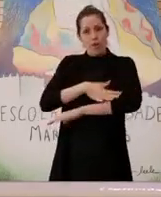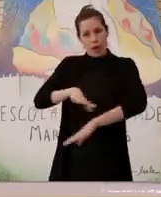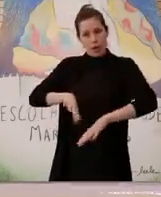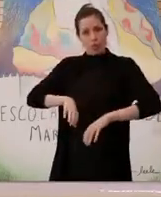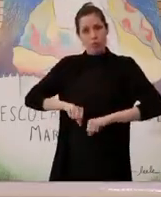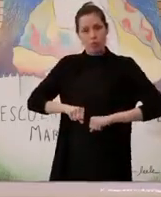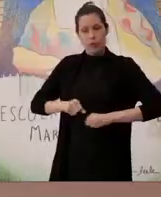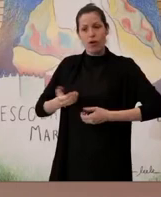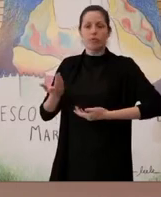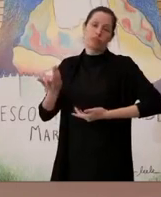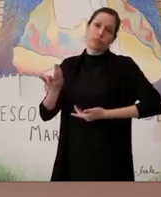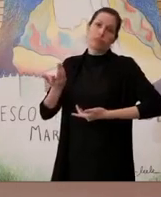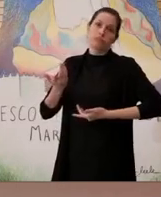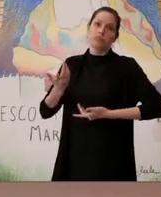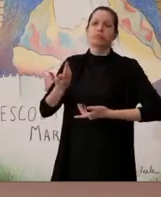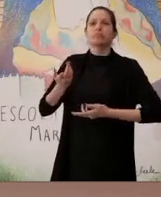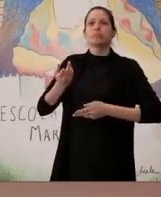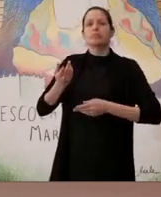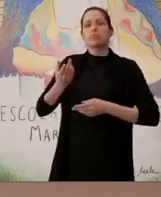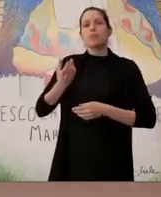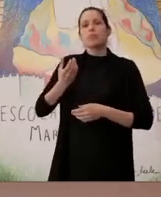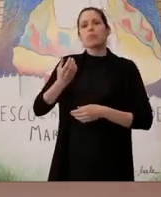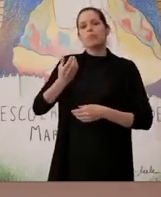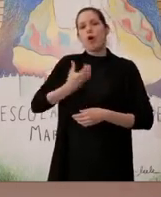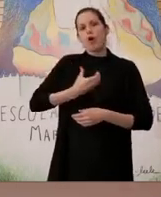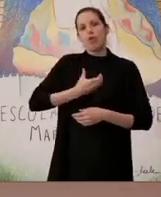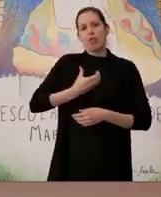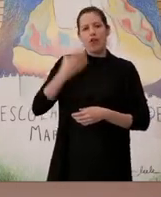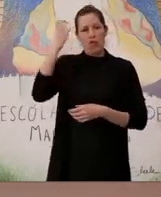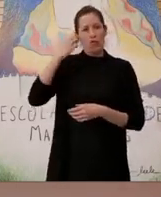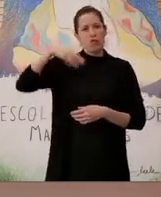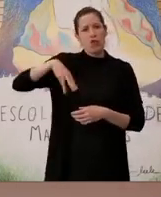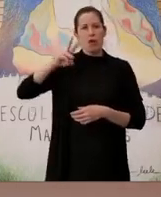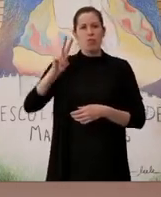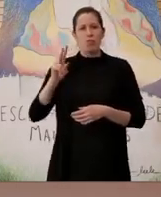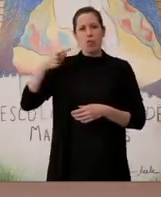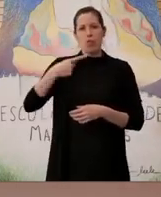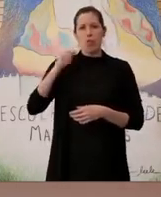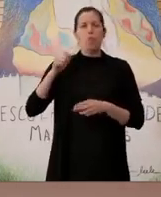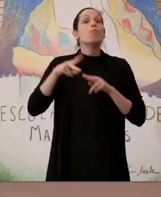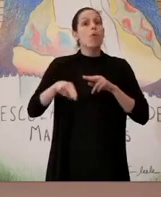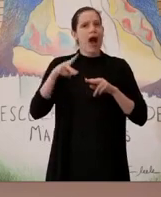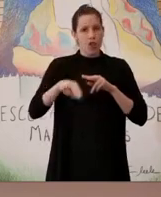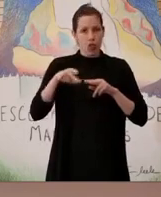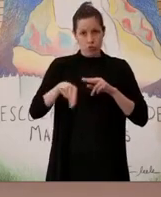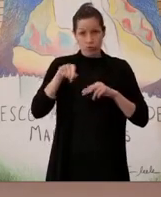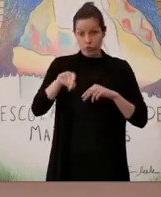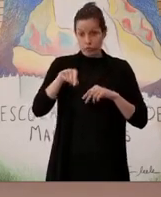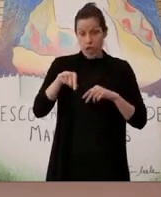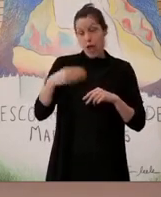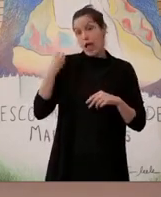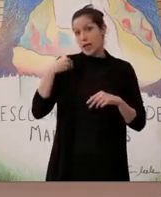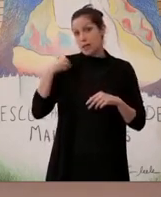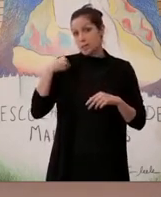de alcalde en mugardos en 1960 hoyito converteros en la primera mujer de izquierdas con escanon o parlamento de